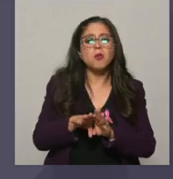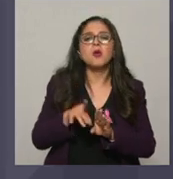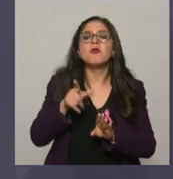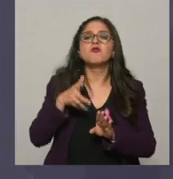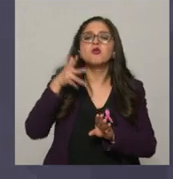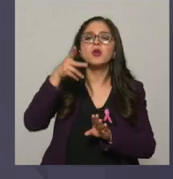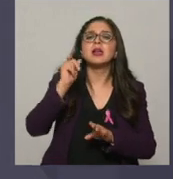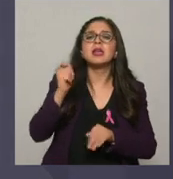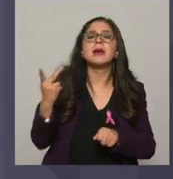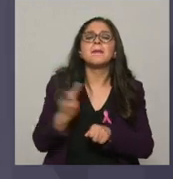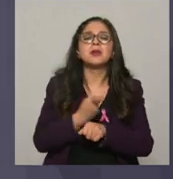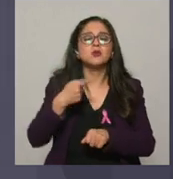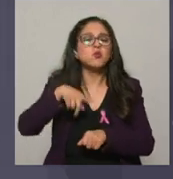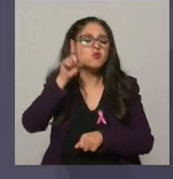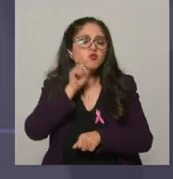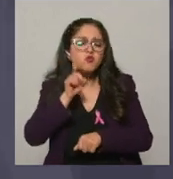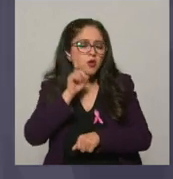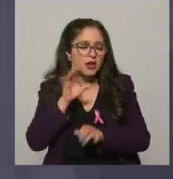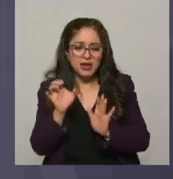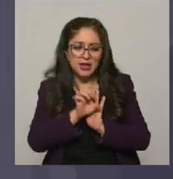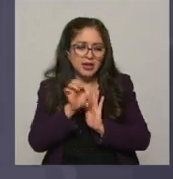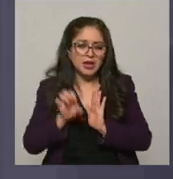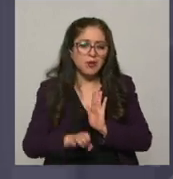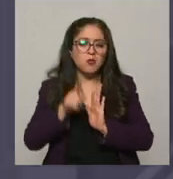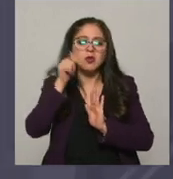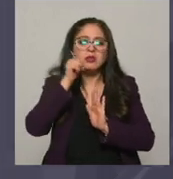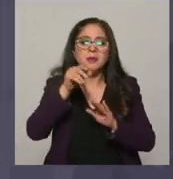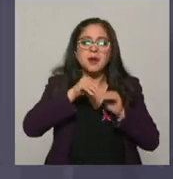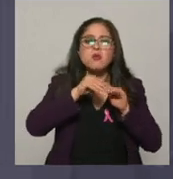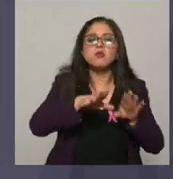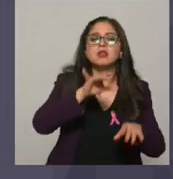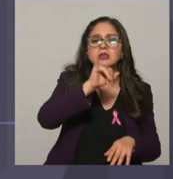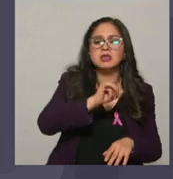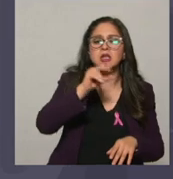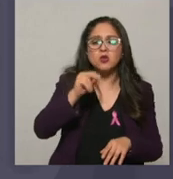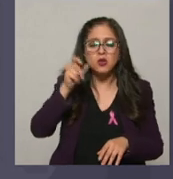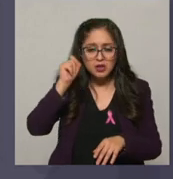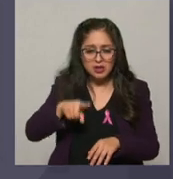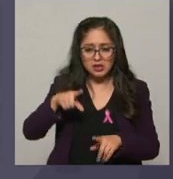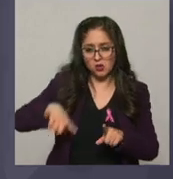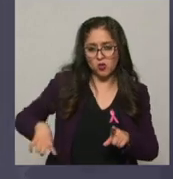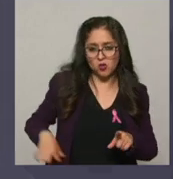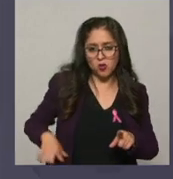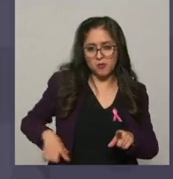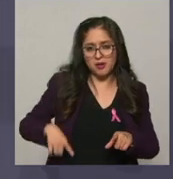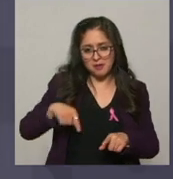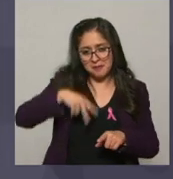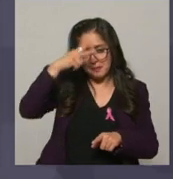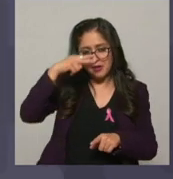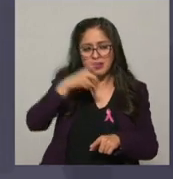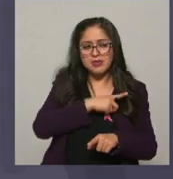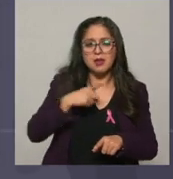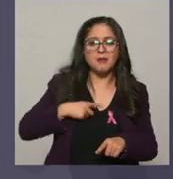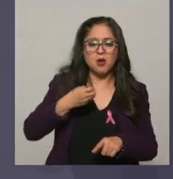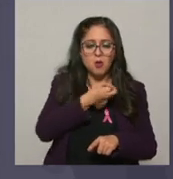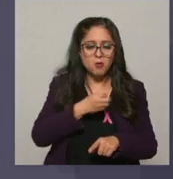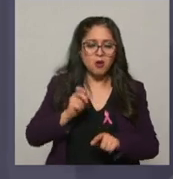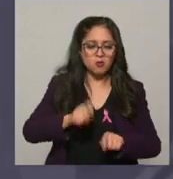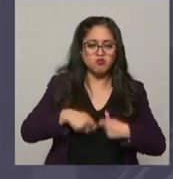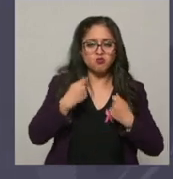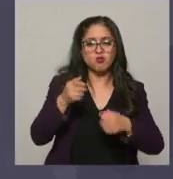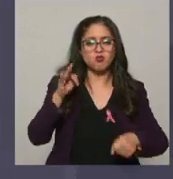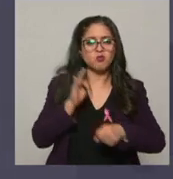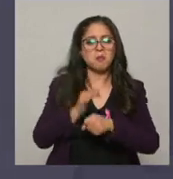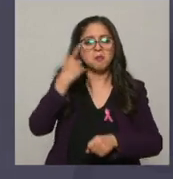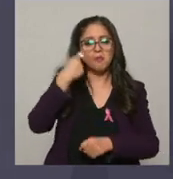pasa cuando una mujer, olvidémonos de este espectro de lo público en el que el Estado está obligado a brindar protección y